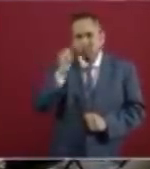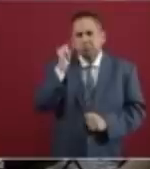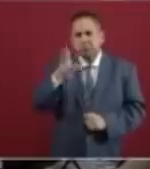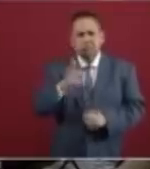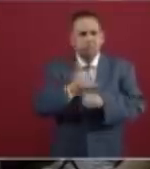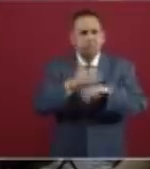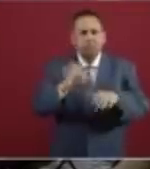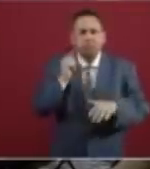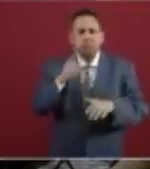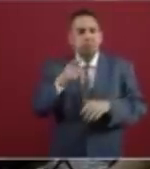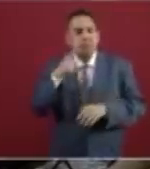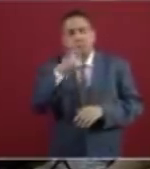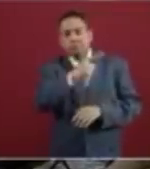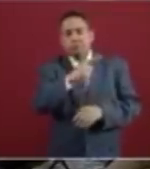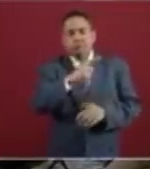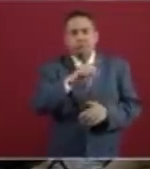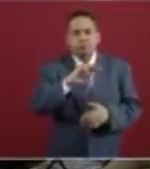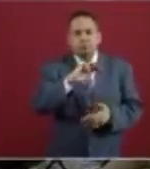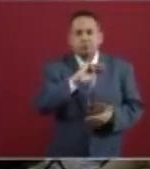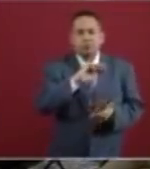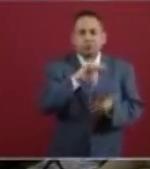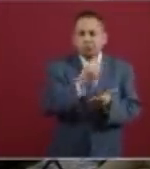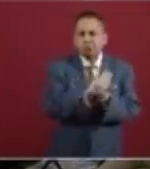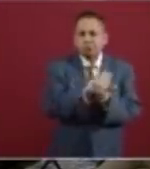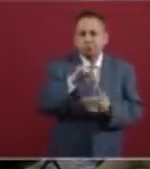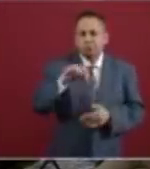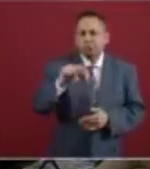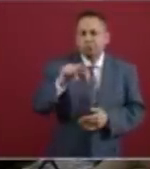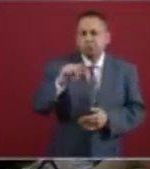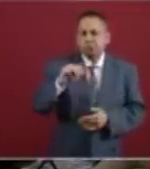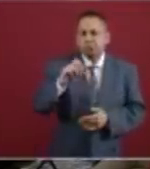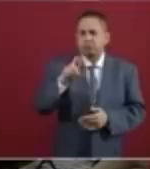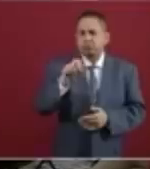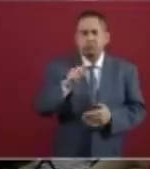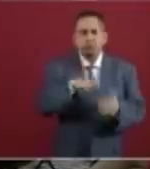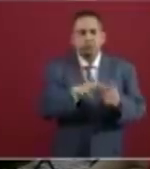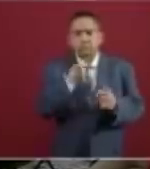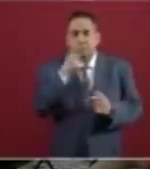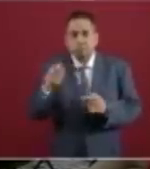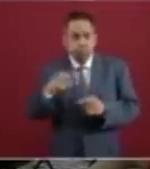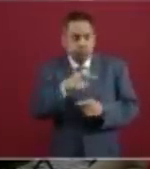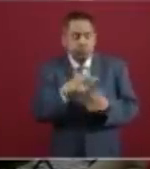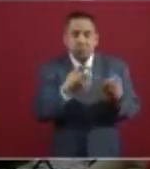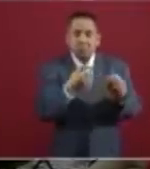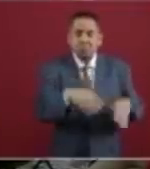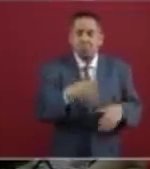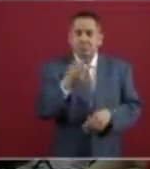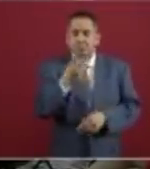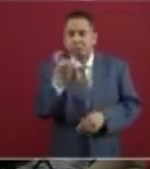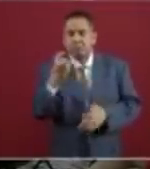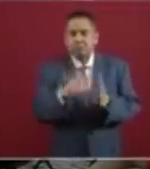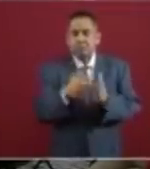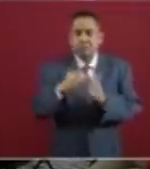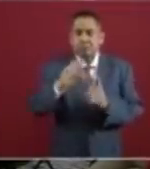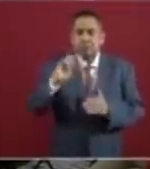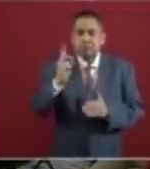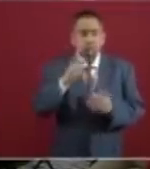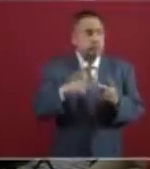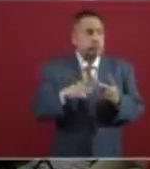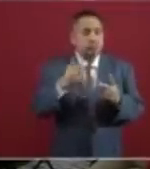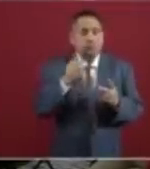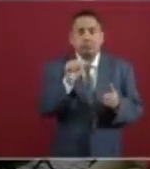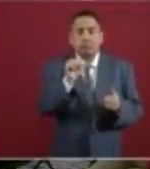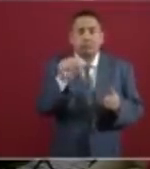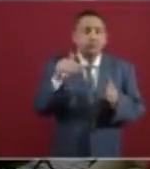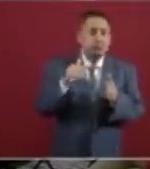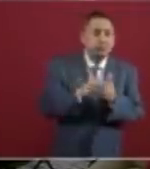que hay en Matamoros, según cifras de la Canacintra, hay una pérdida de $300 millones y 6,500 empleos